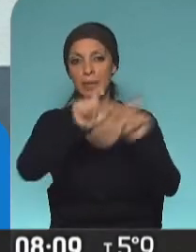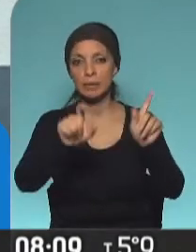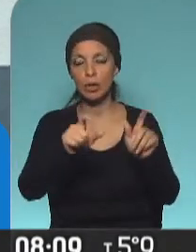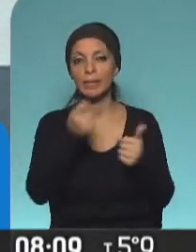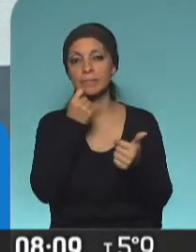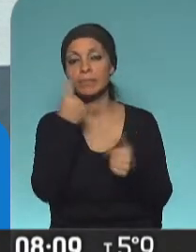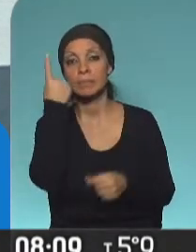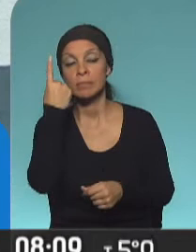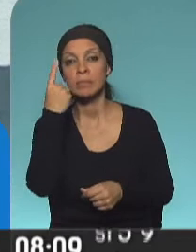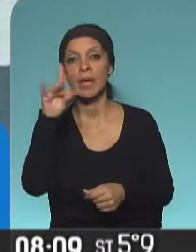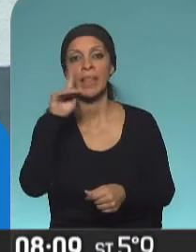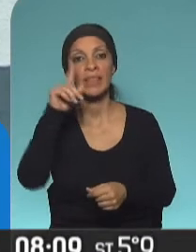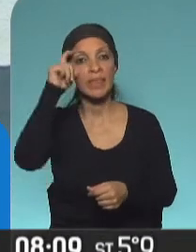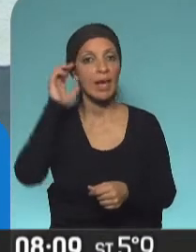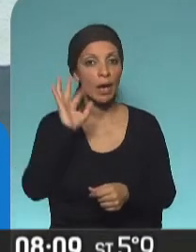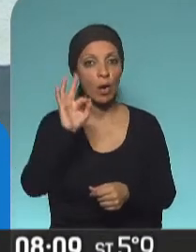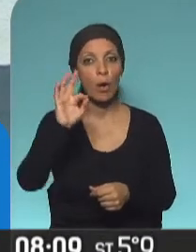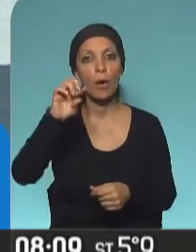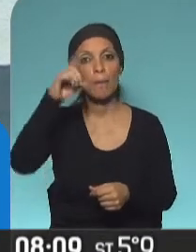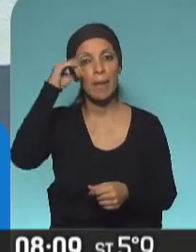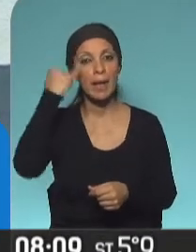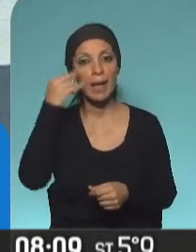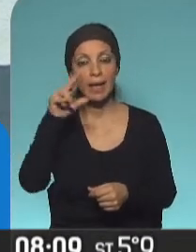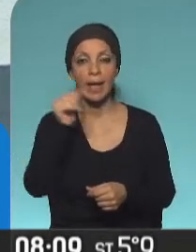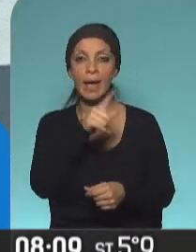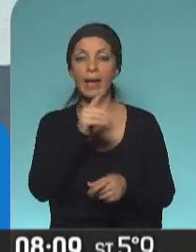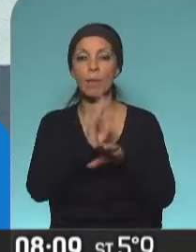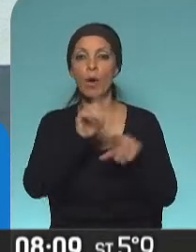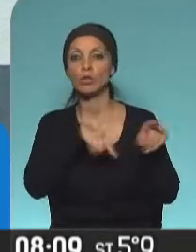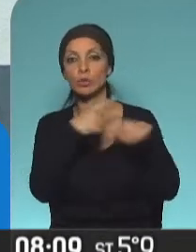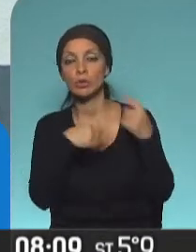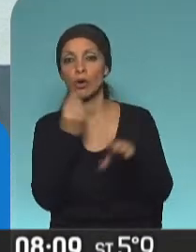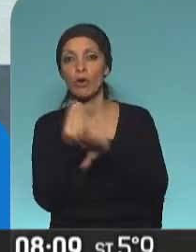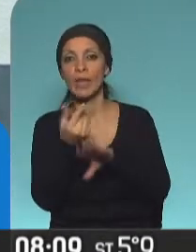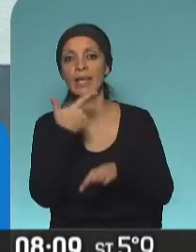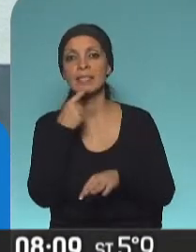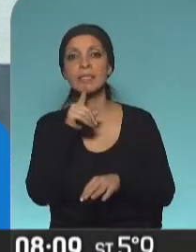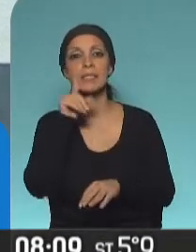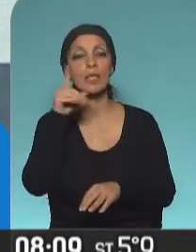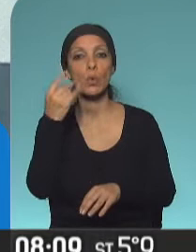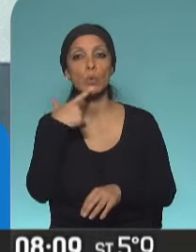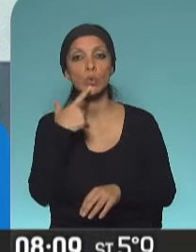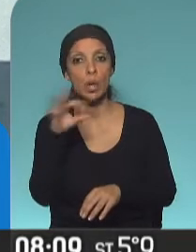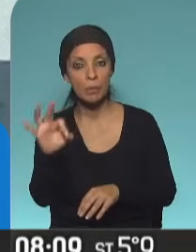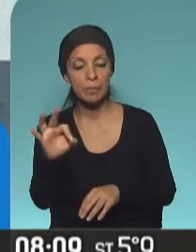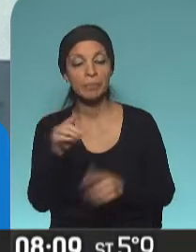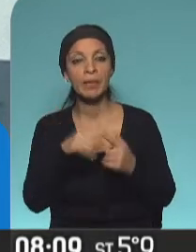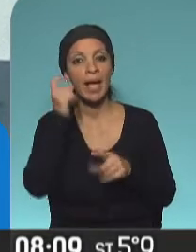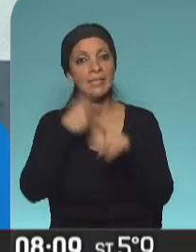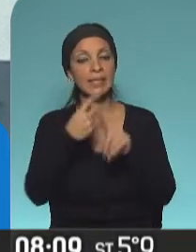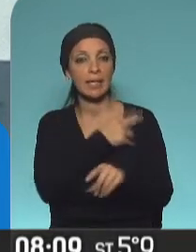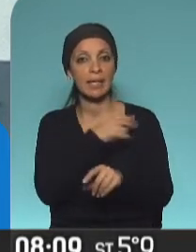diego del mar pereira el exmilitar sindicado como sucesor de antonio jaime stiusso el jefe de contrainteligencia de la api que